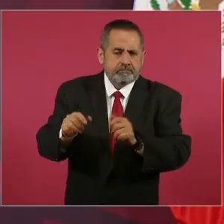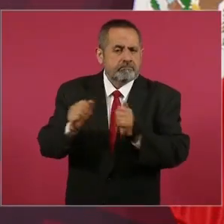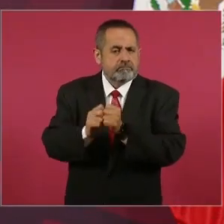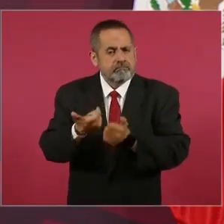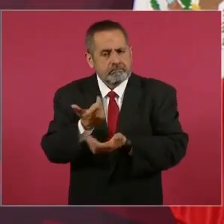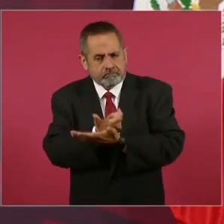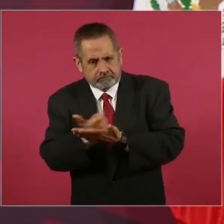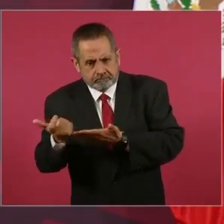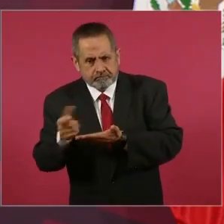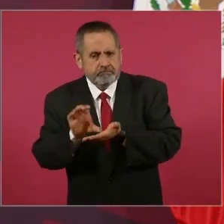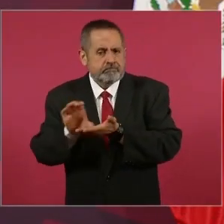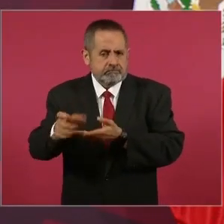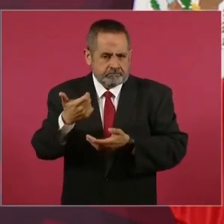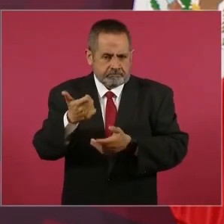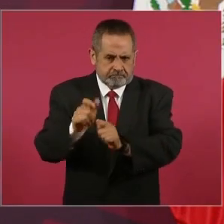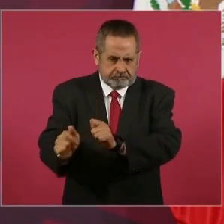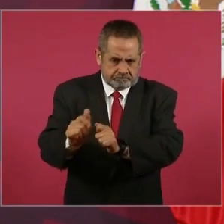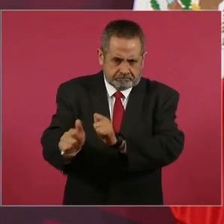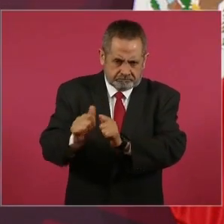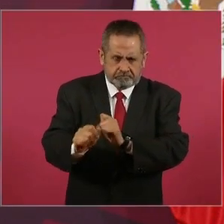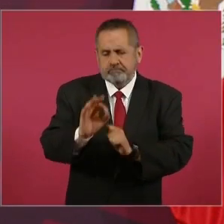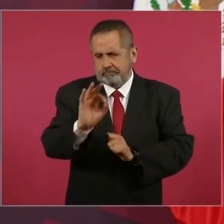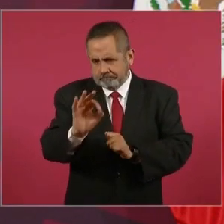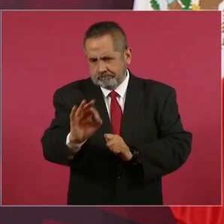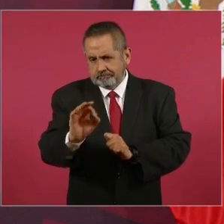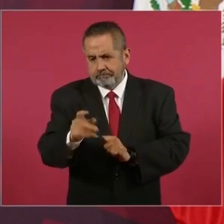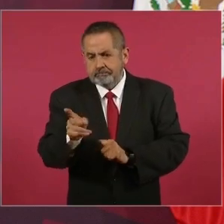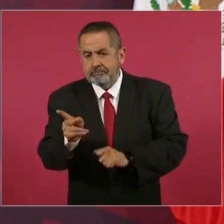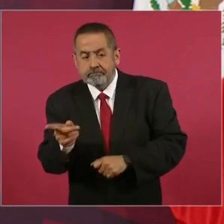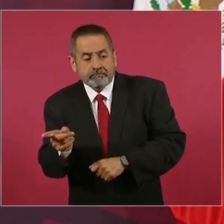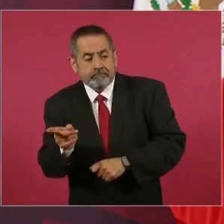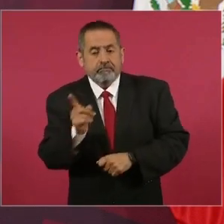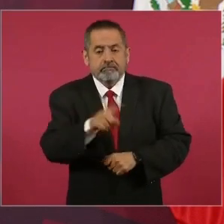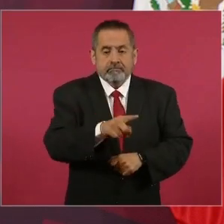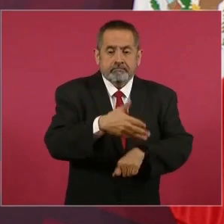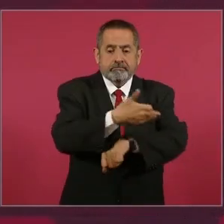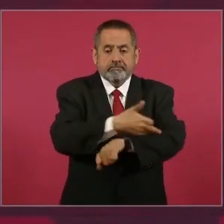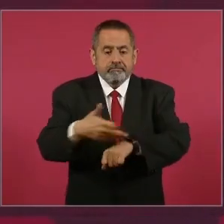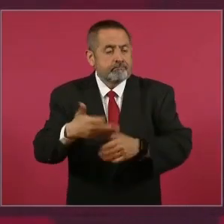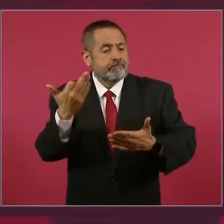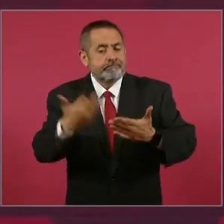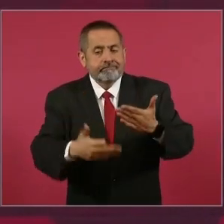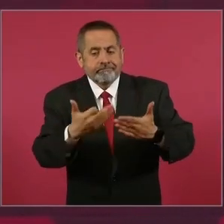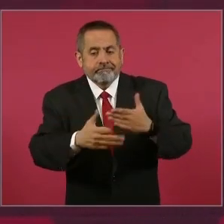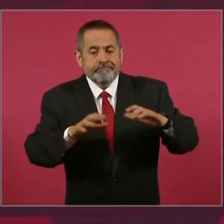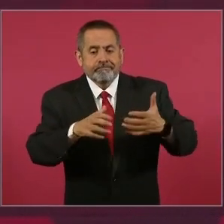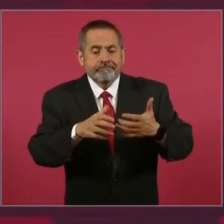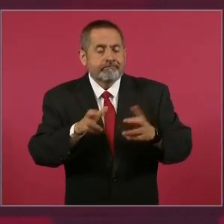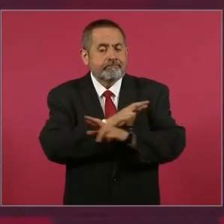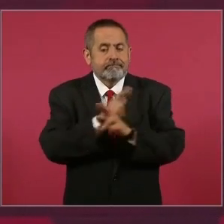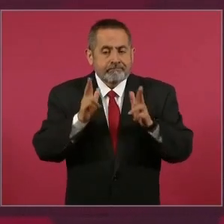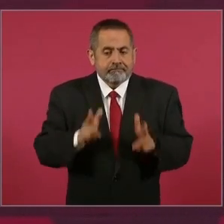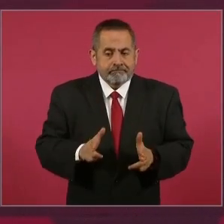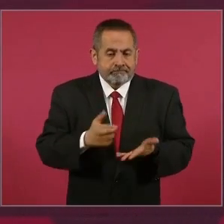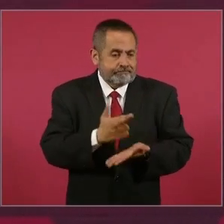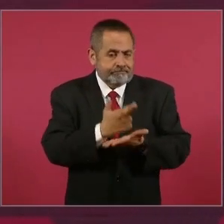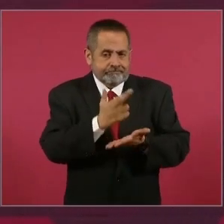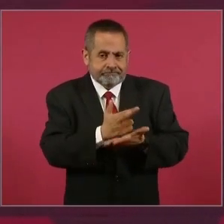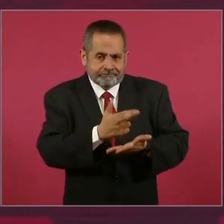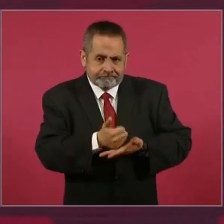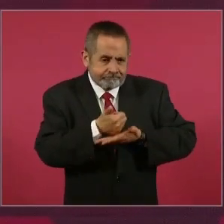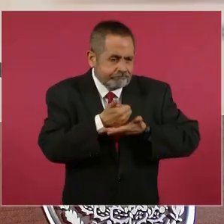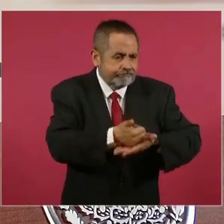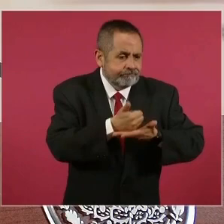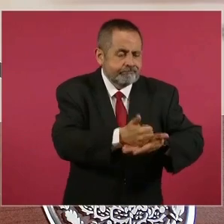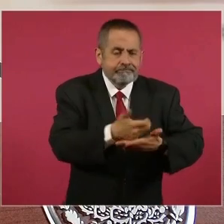recursos en dinero pero hace falta la rehabilitación